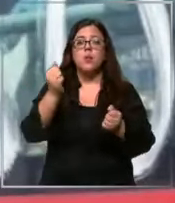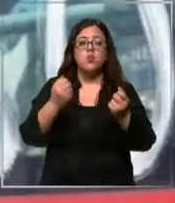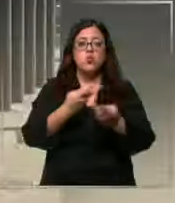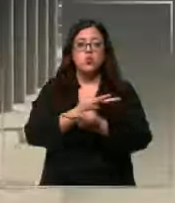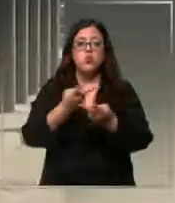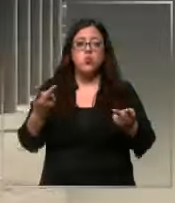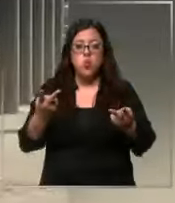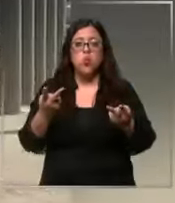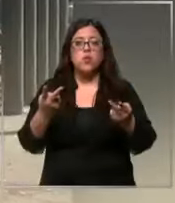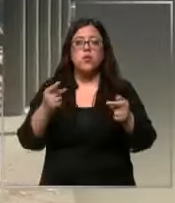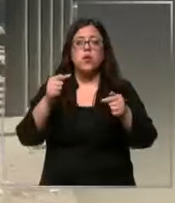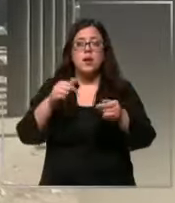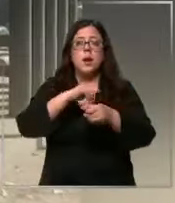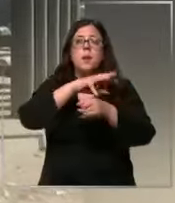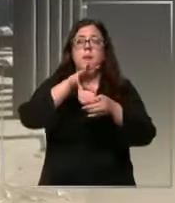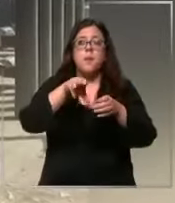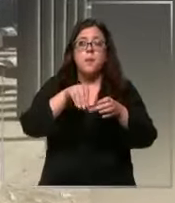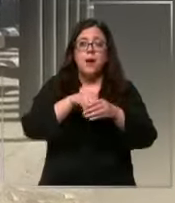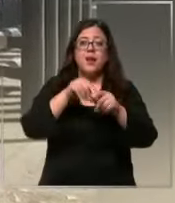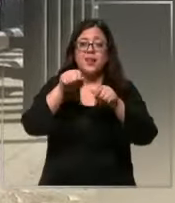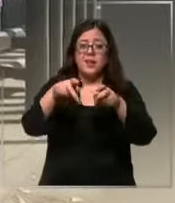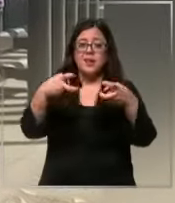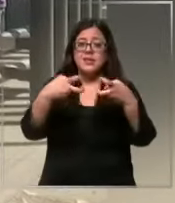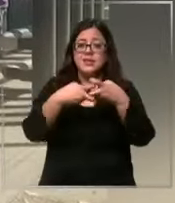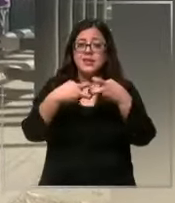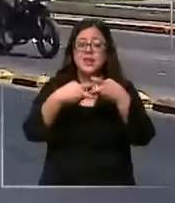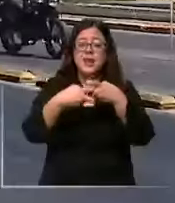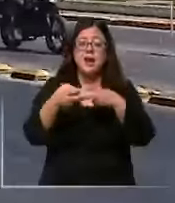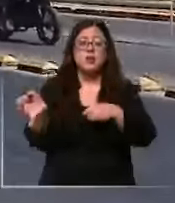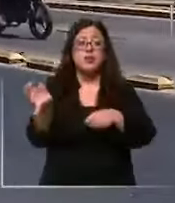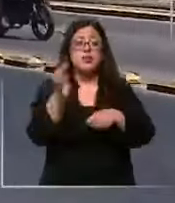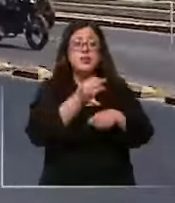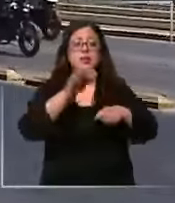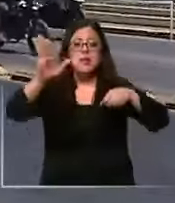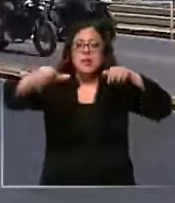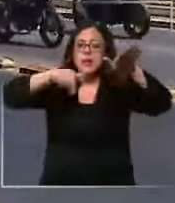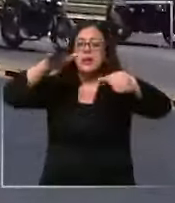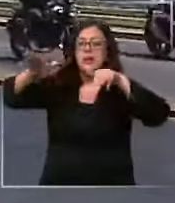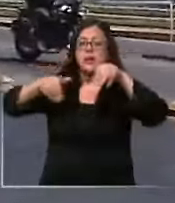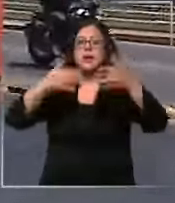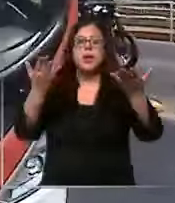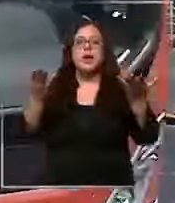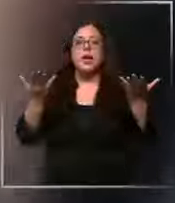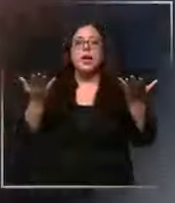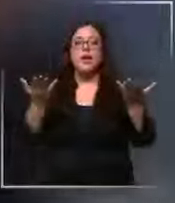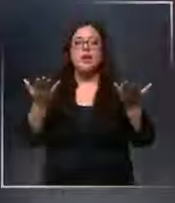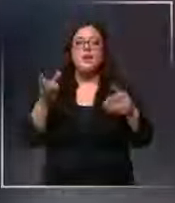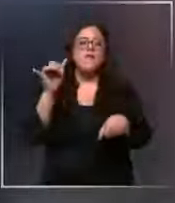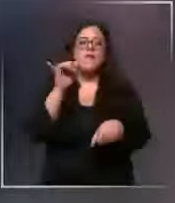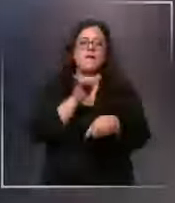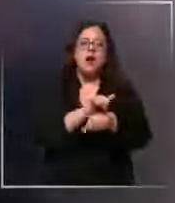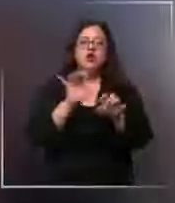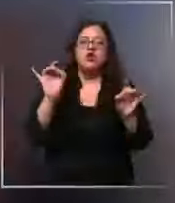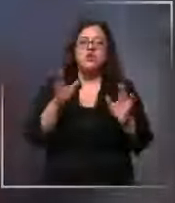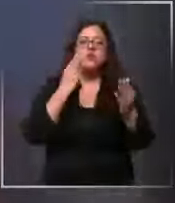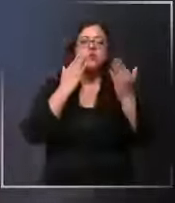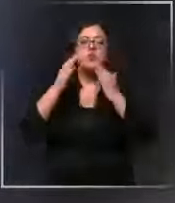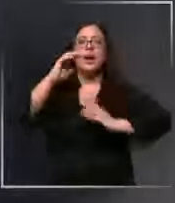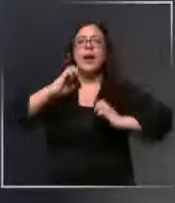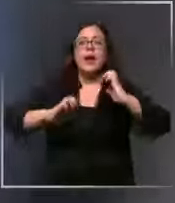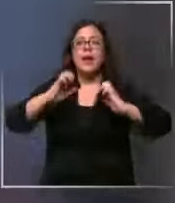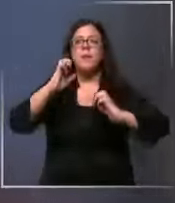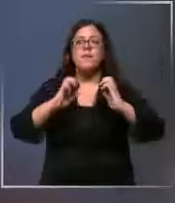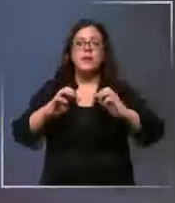Público, a la cual pertenece este sindicato, acusa que la convocatoria es un paro fantasma para beneficiar a las